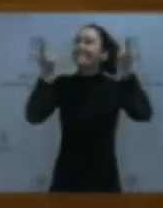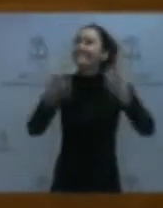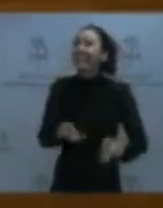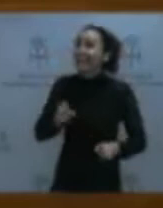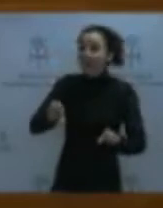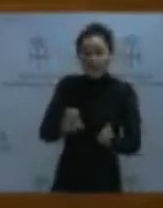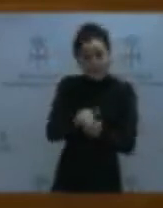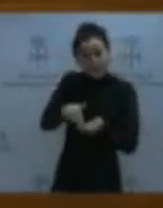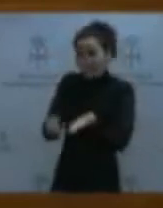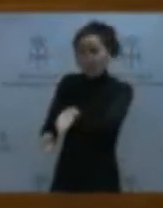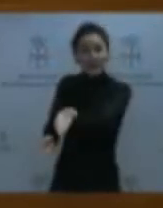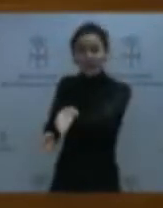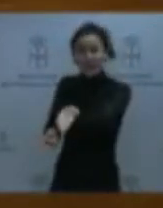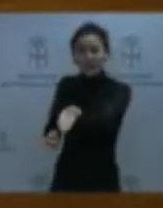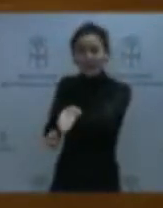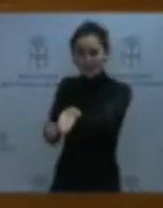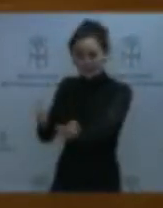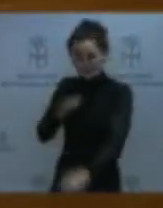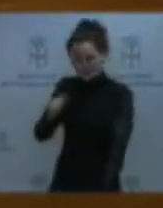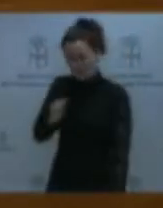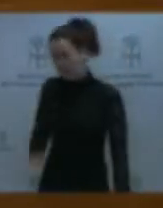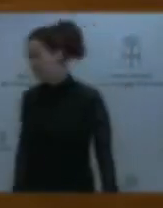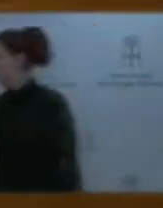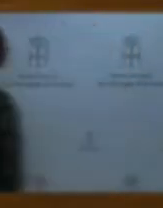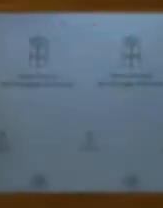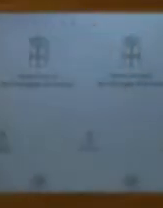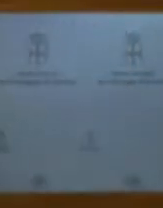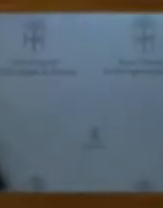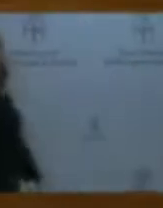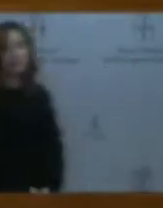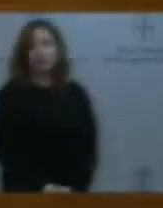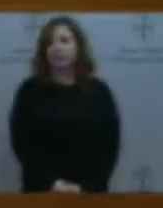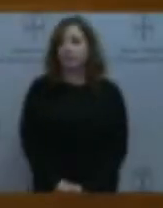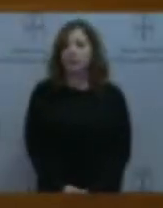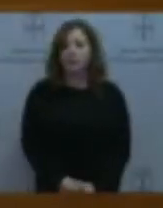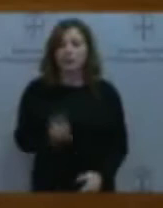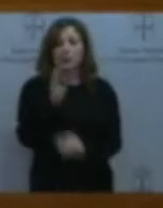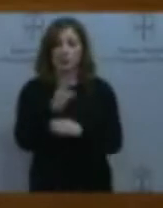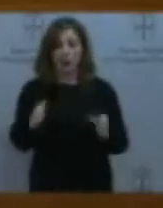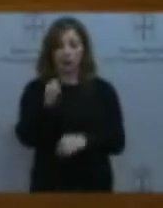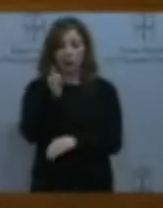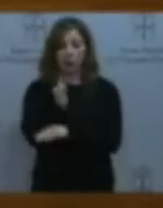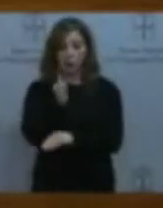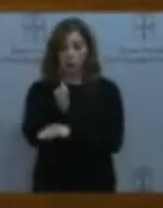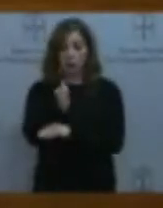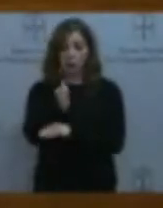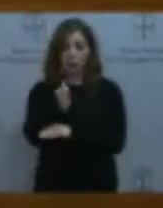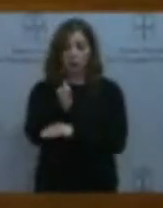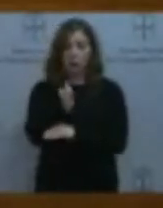de oro de Asturias en el 7 de septiembre, en el pleno institucional. Les propongo el siguiente